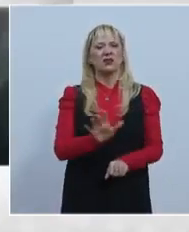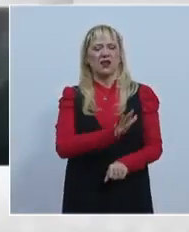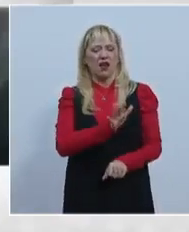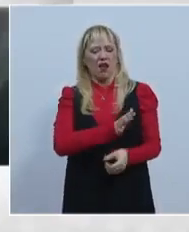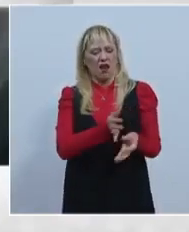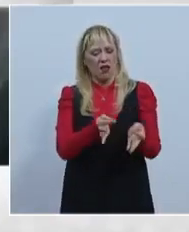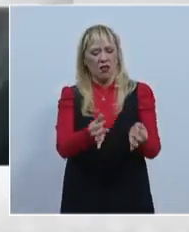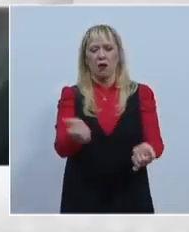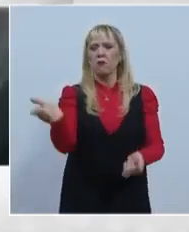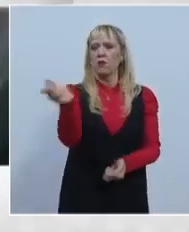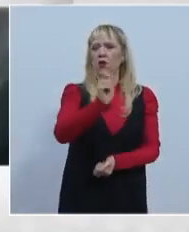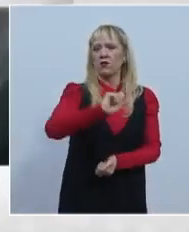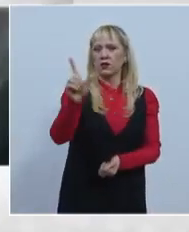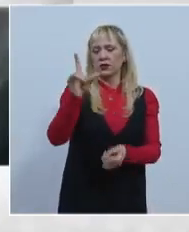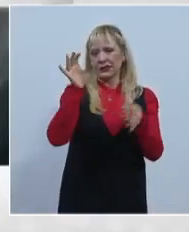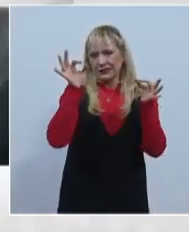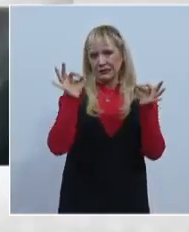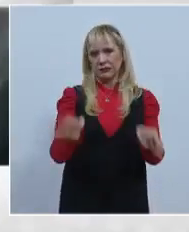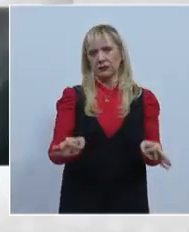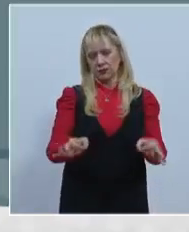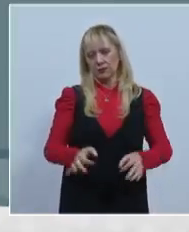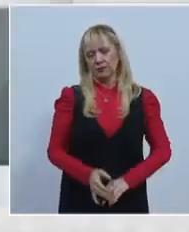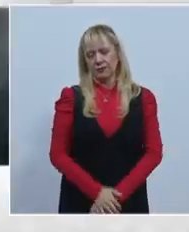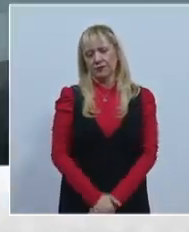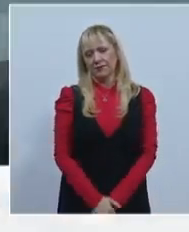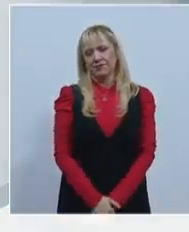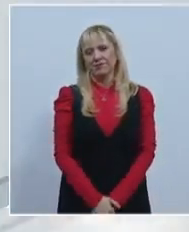y profesionalismo.